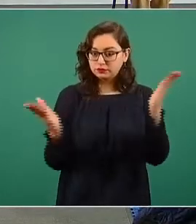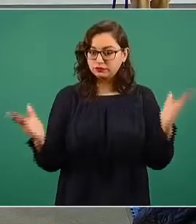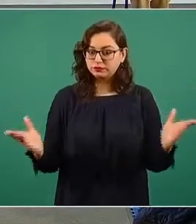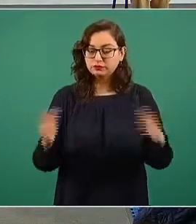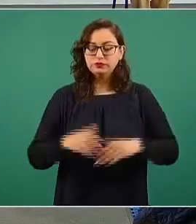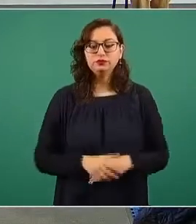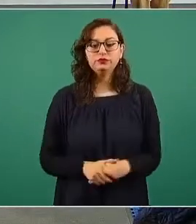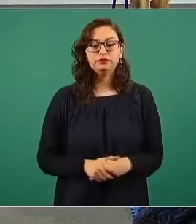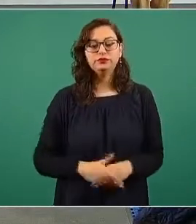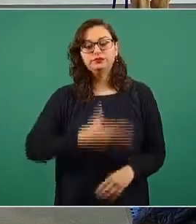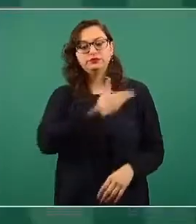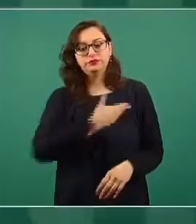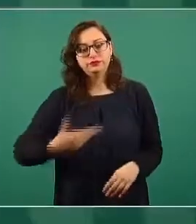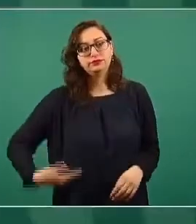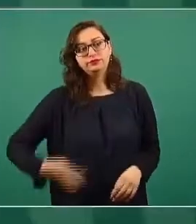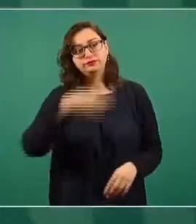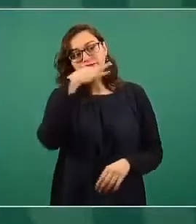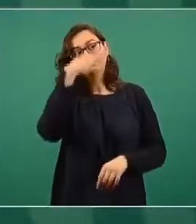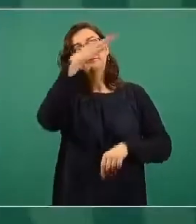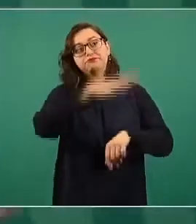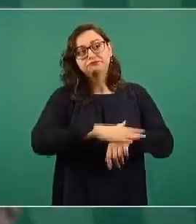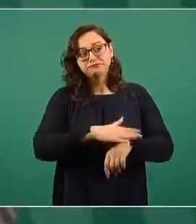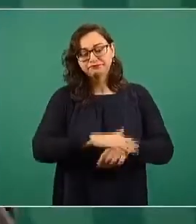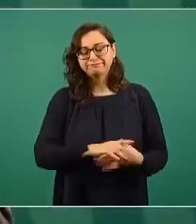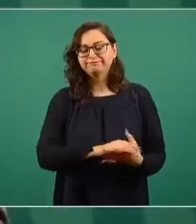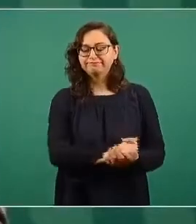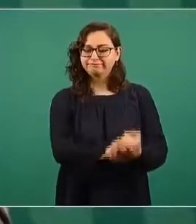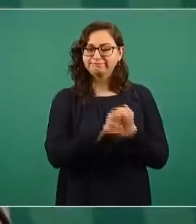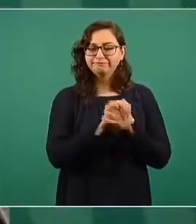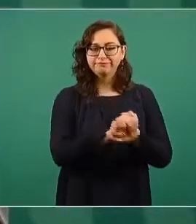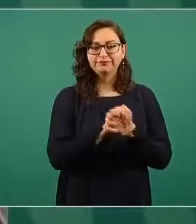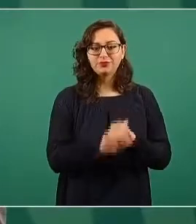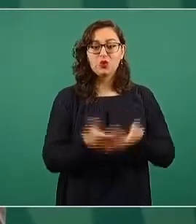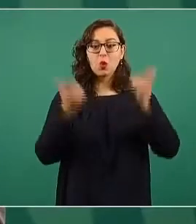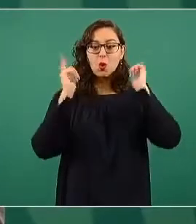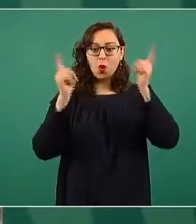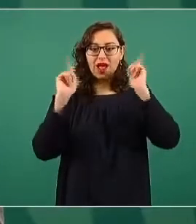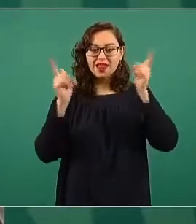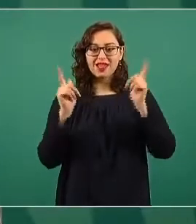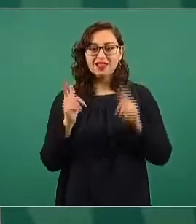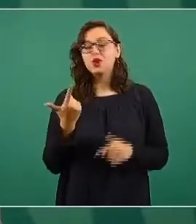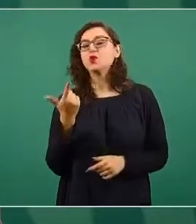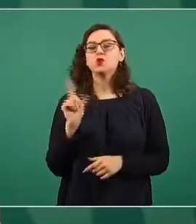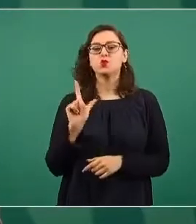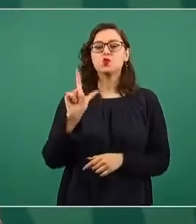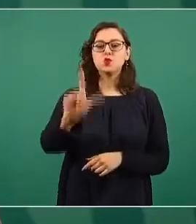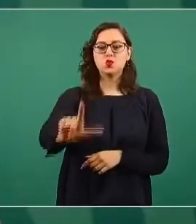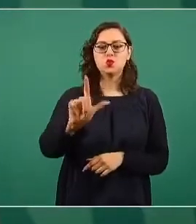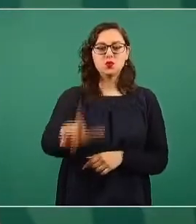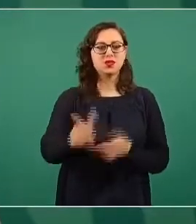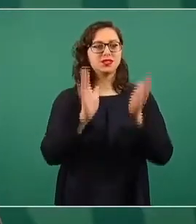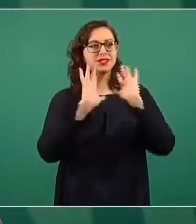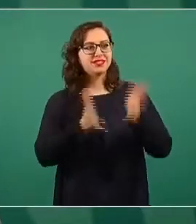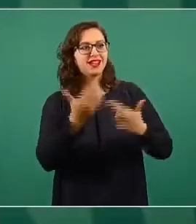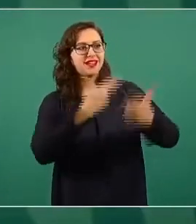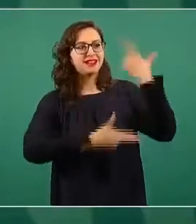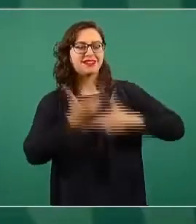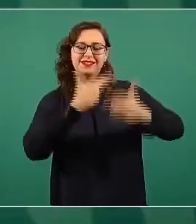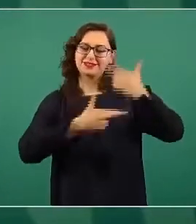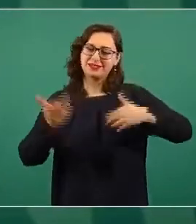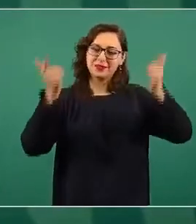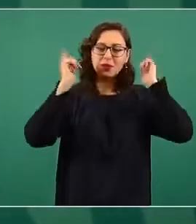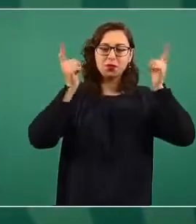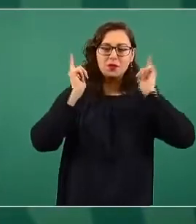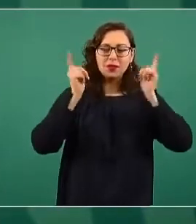saludo al señor presidente. Esperemos ya el próximo lunes poderlo tener con nosotros. ¿Quién es quién en los precios de